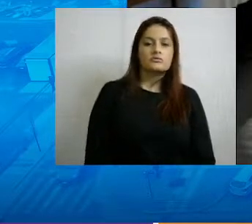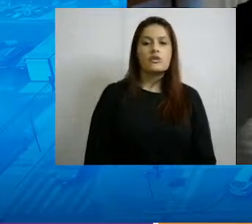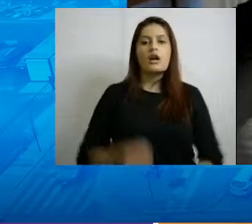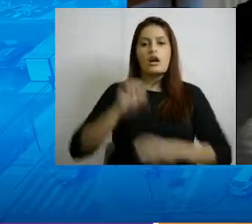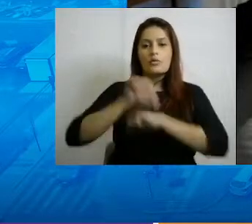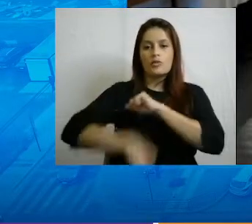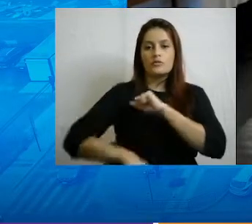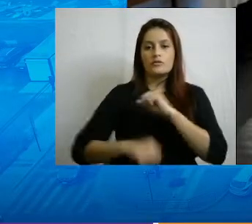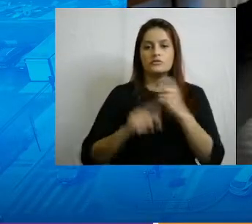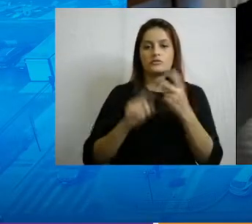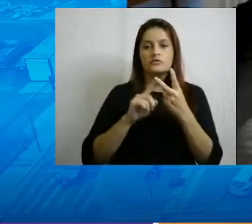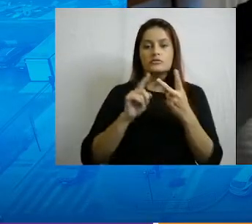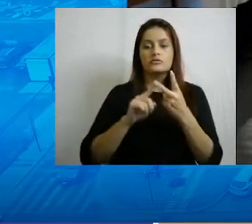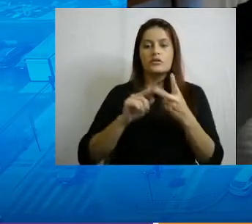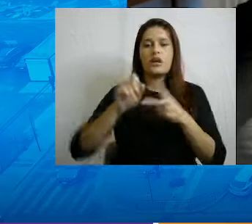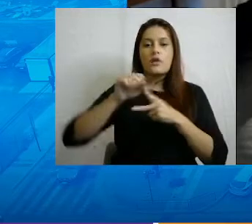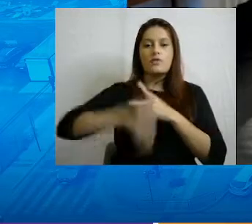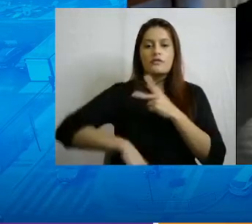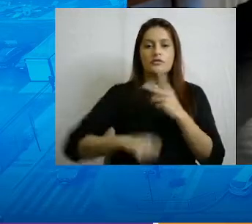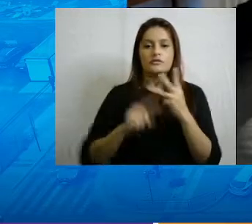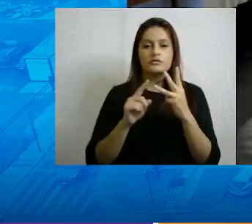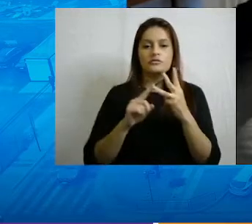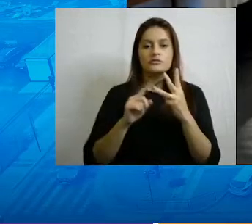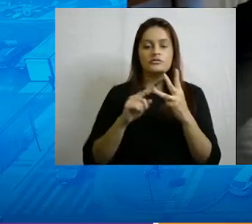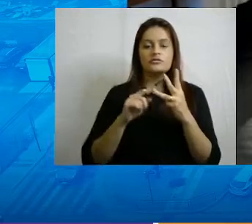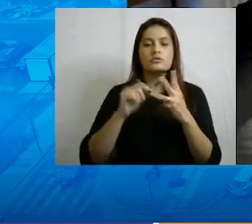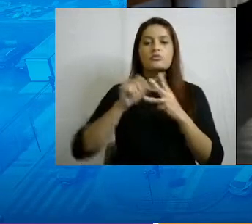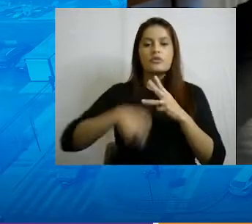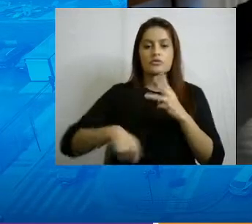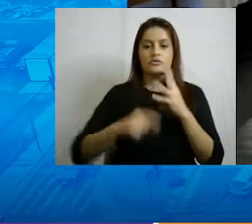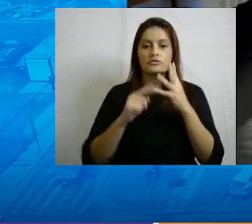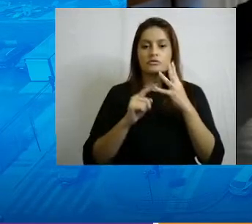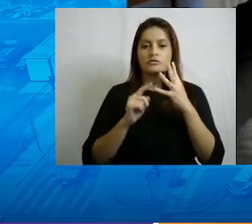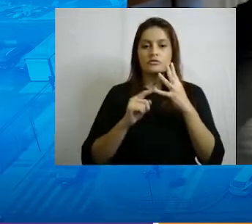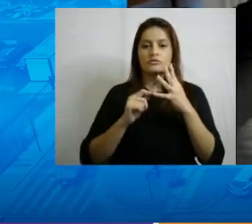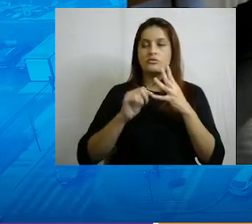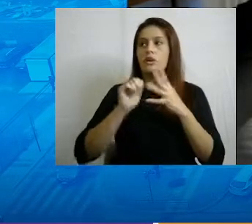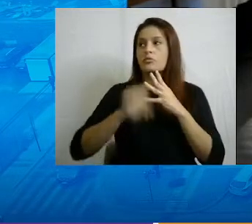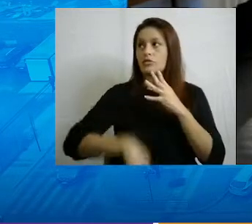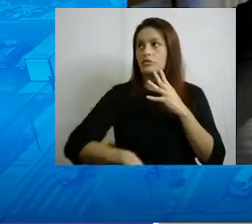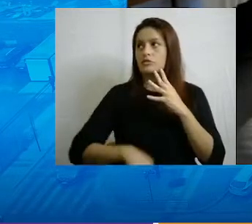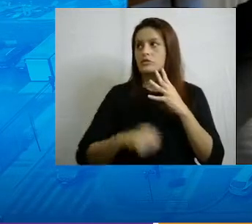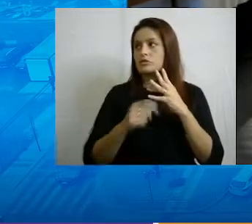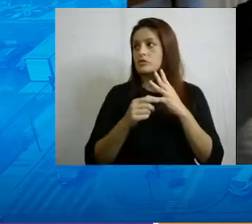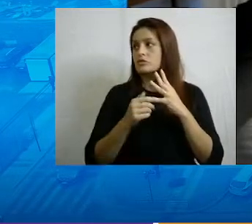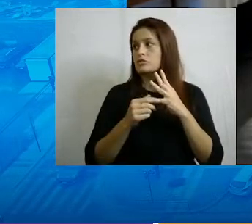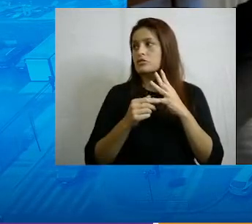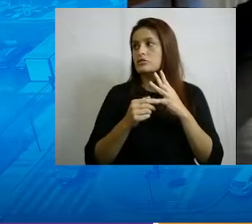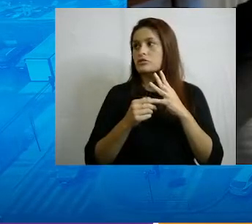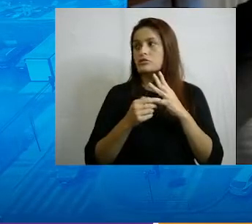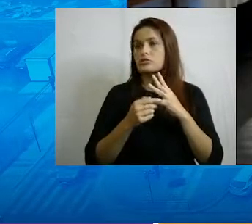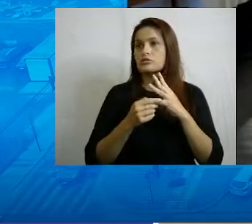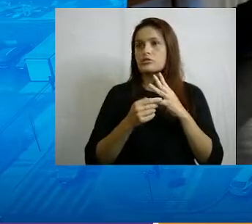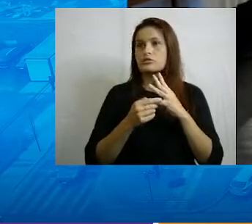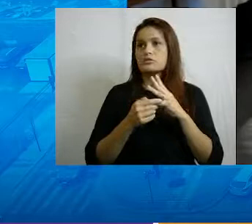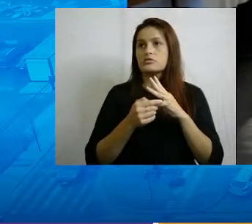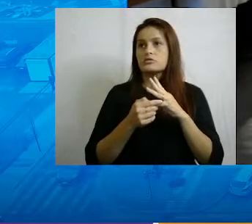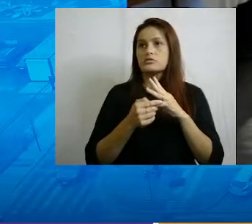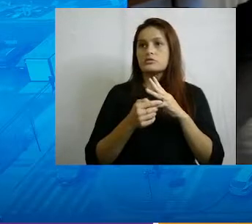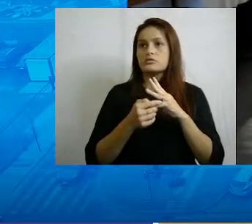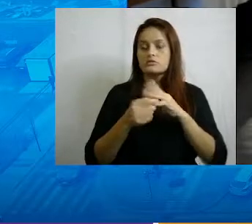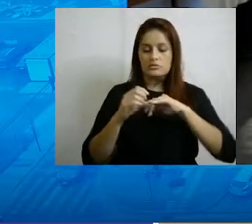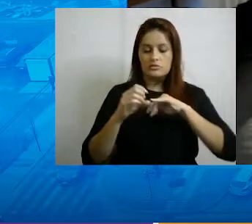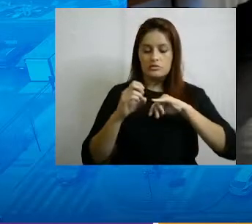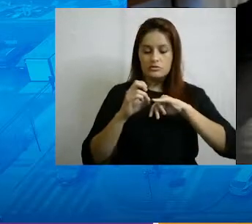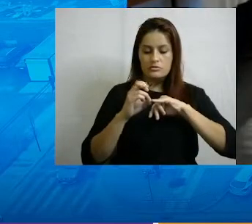Apruebo. Domínguez. Apruebo. Alarcón. Apruebo. Enríquez. Solamente que no existe la